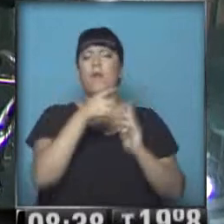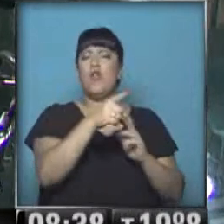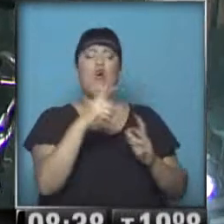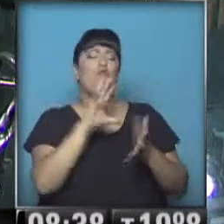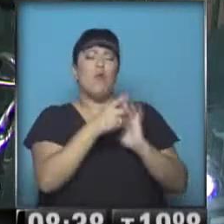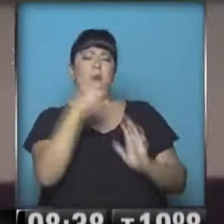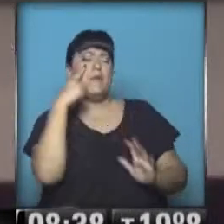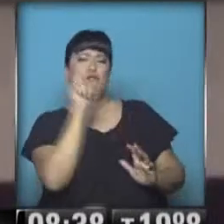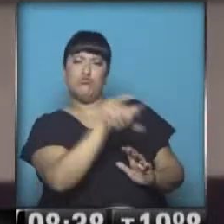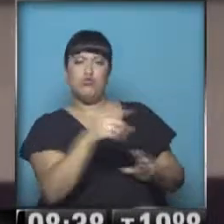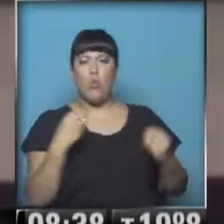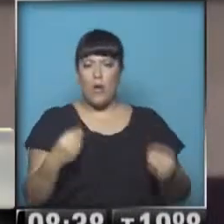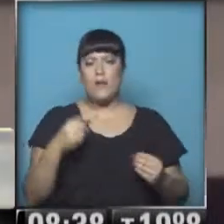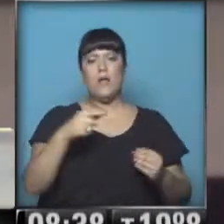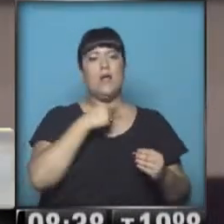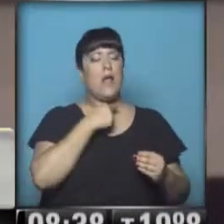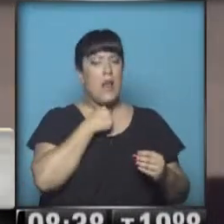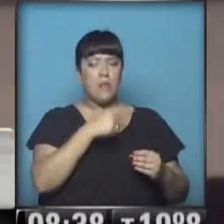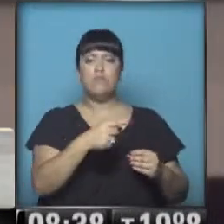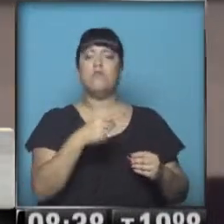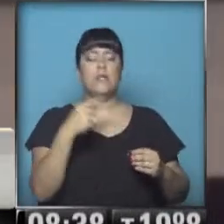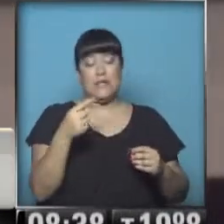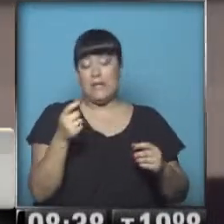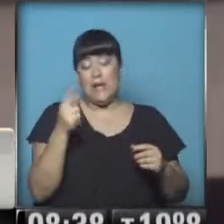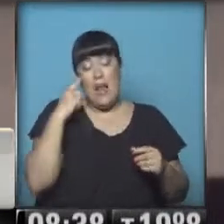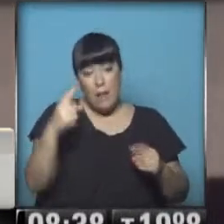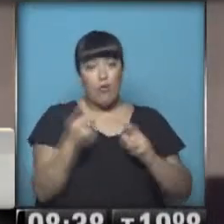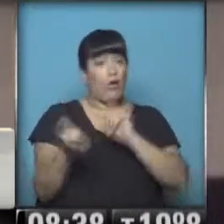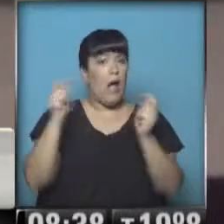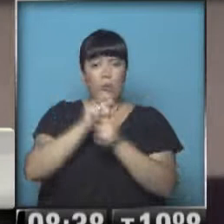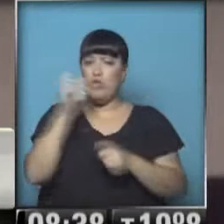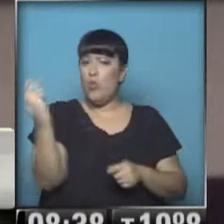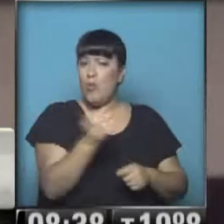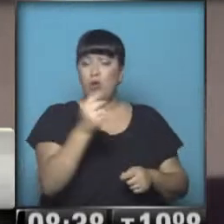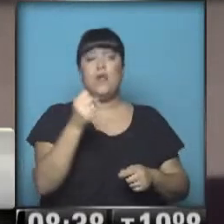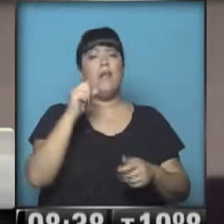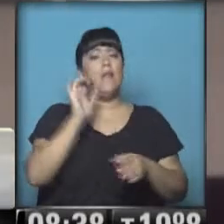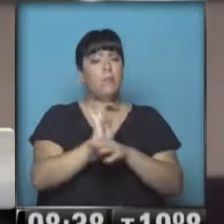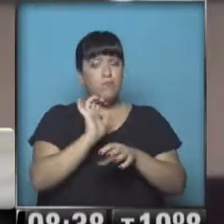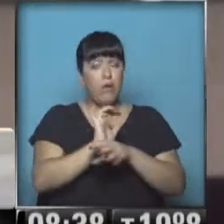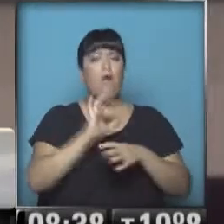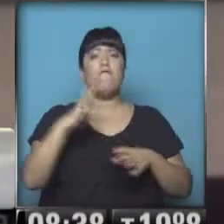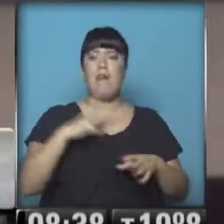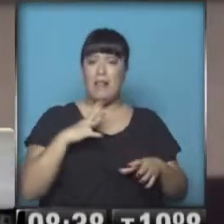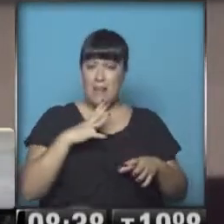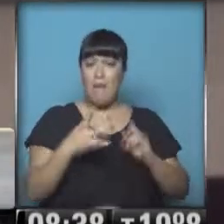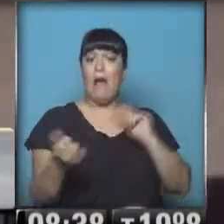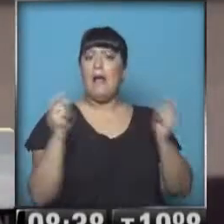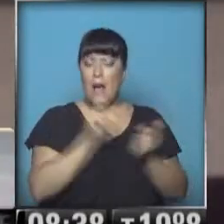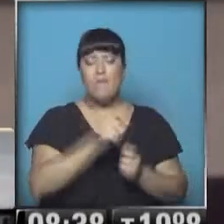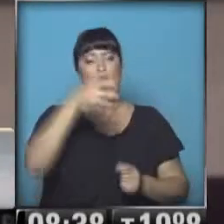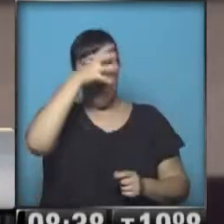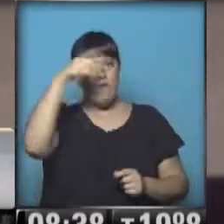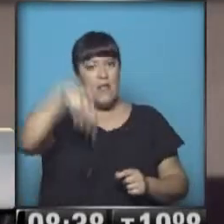sí nosotros creemos que es un cambio auspicioso impostergable que es una de las grandes deudas de la democracia y que efectivamente el